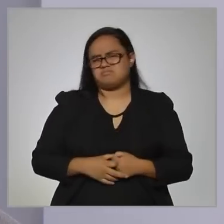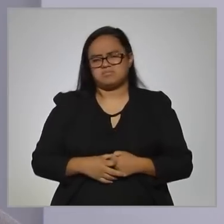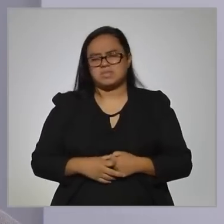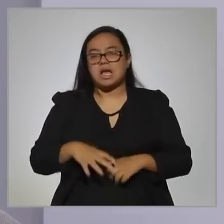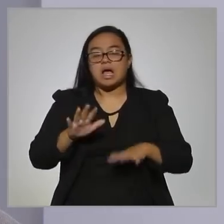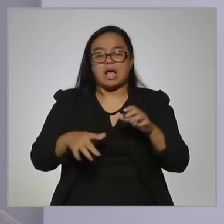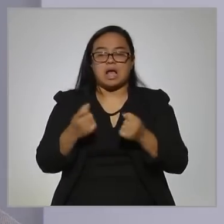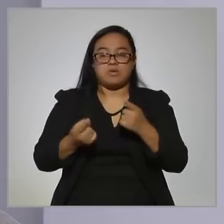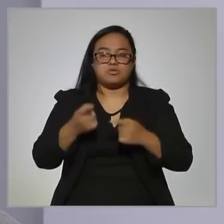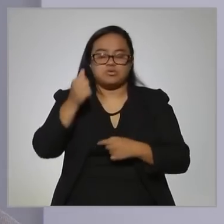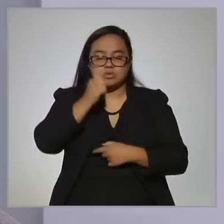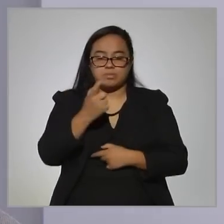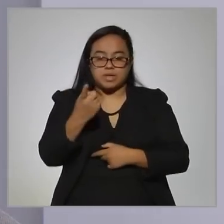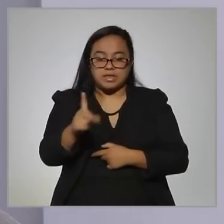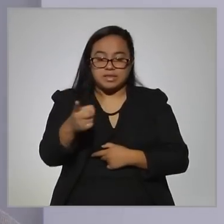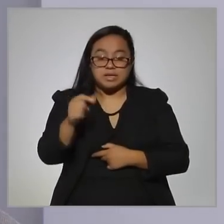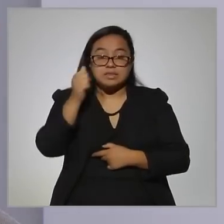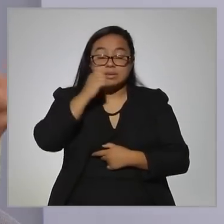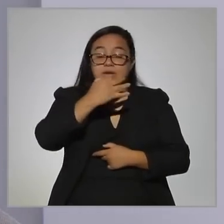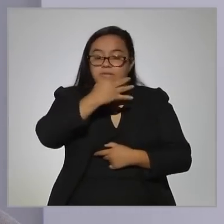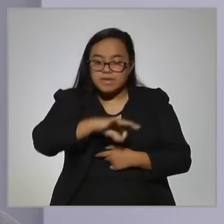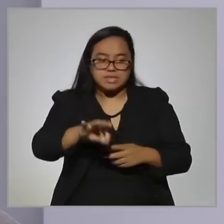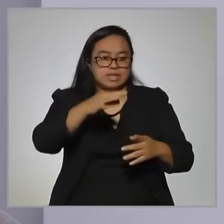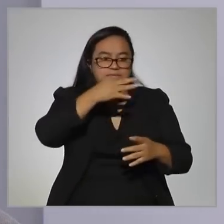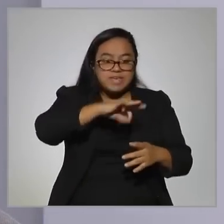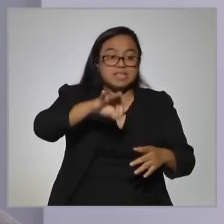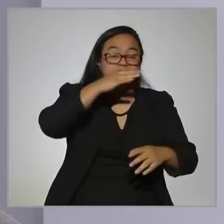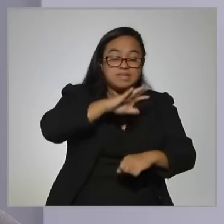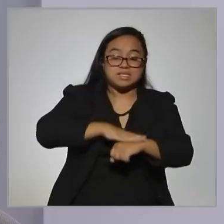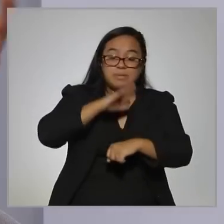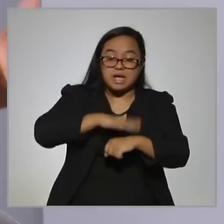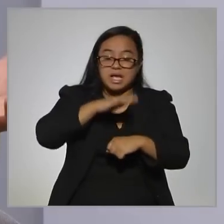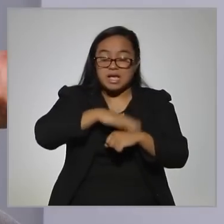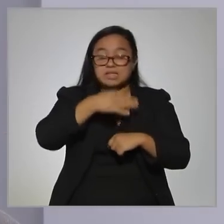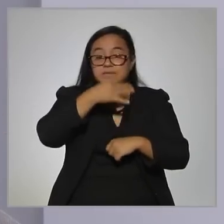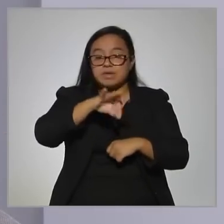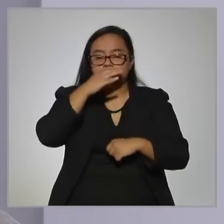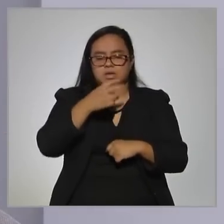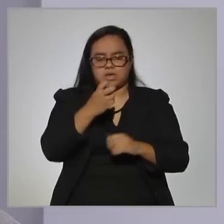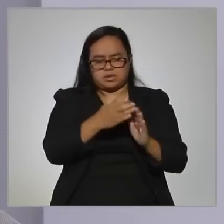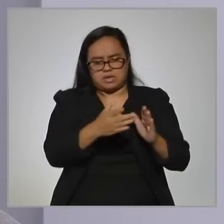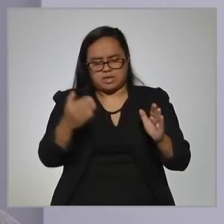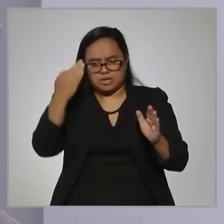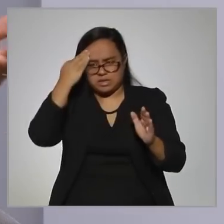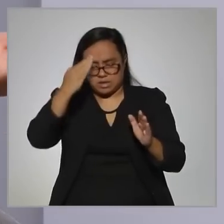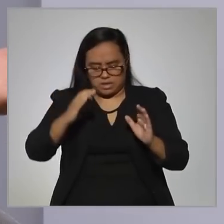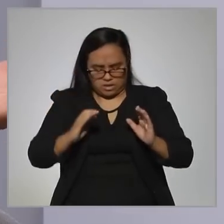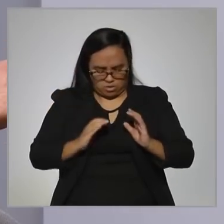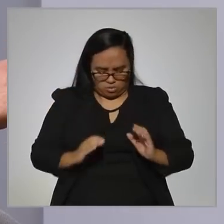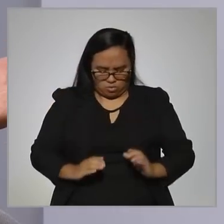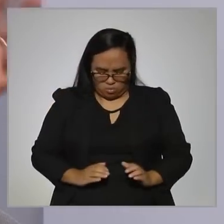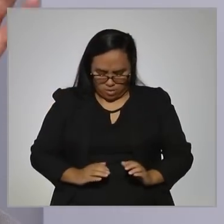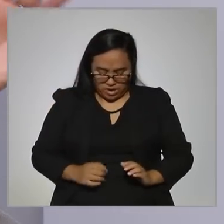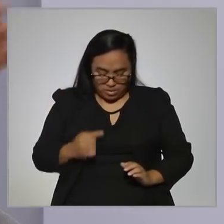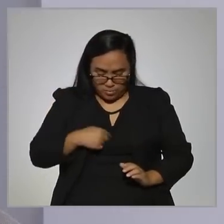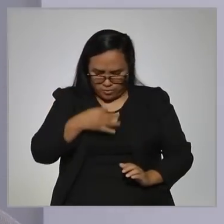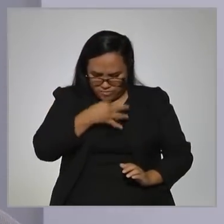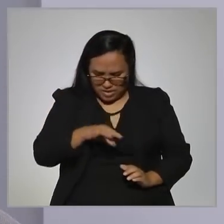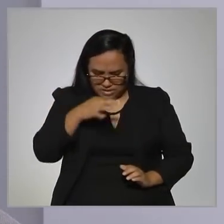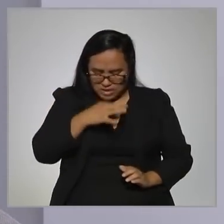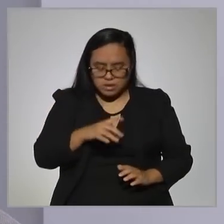también en diciembre, ¿no? Venimos de una fiesta y otra fiesta y otra fiesta, y hay un periodo en el que tu propio cuerpo te dice, ya me cansé.